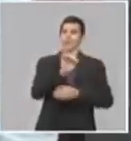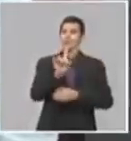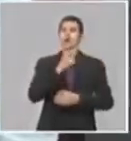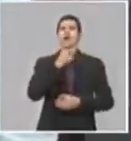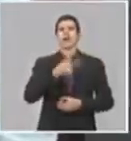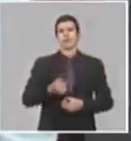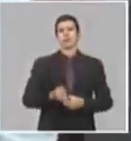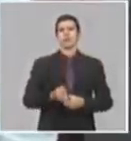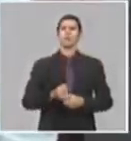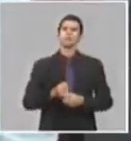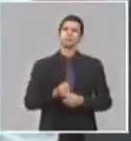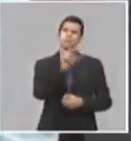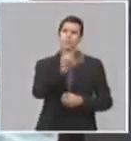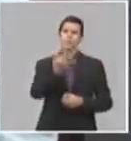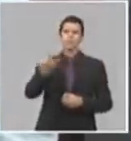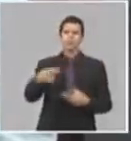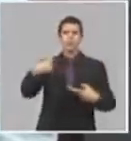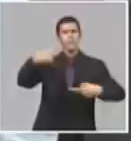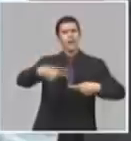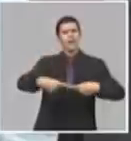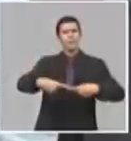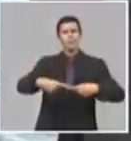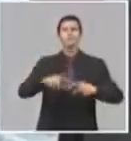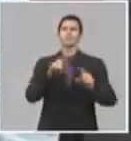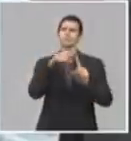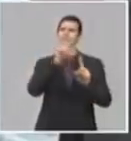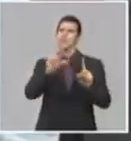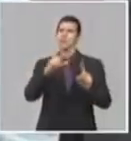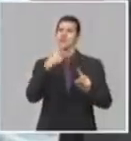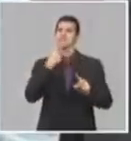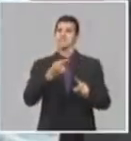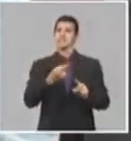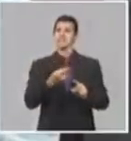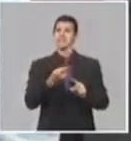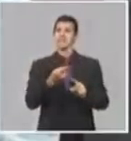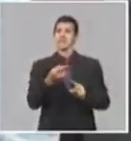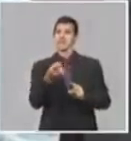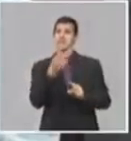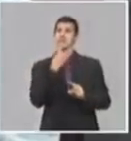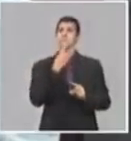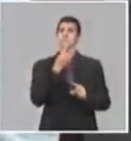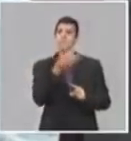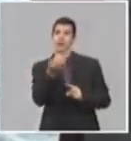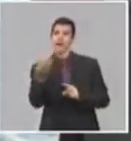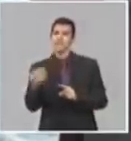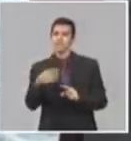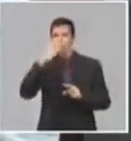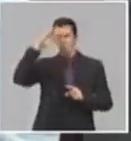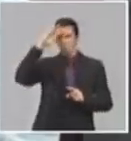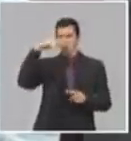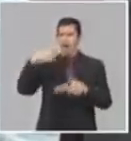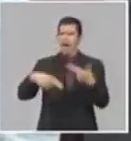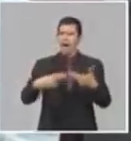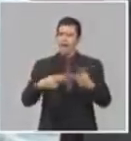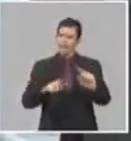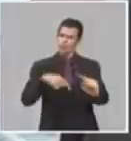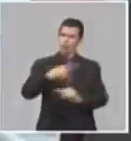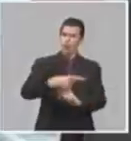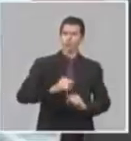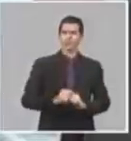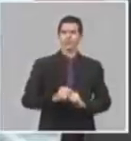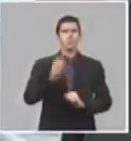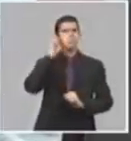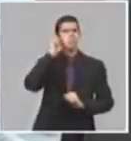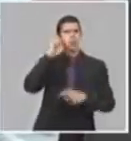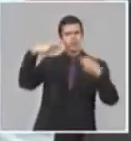a los animales, por mencionar algunos, en todos los cuales trabajamos seriamente para resolver deudas de siglos que solo